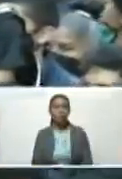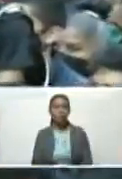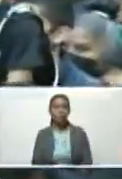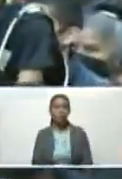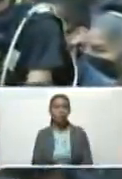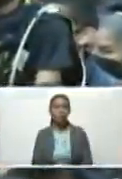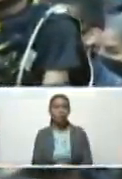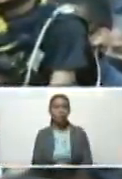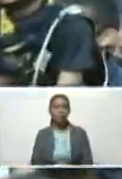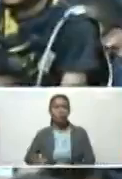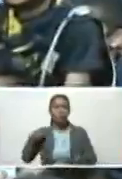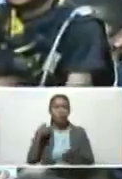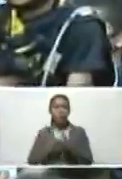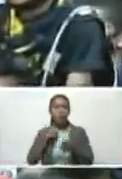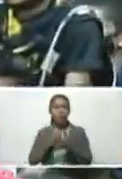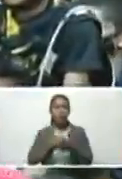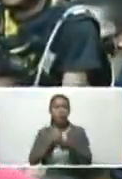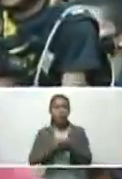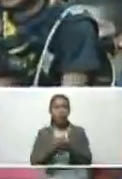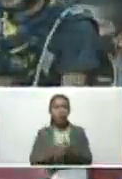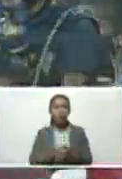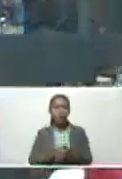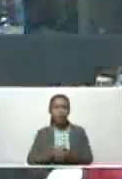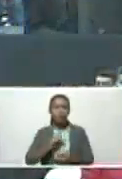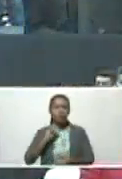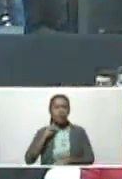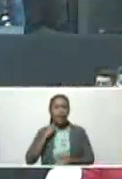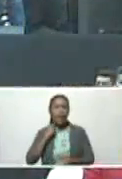Una lucha agria, amarga.